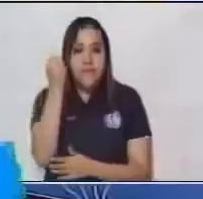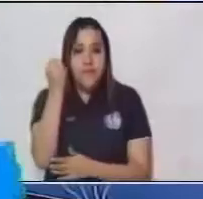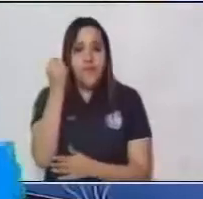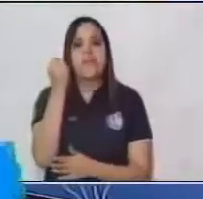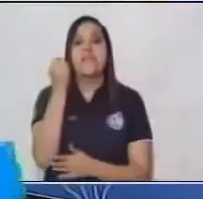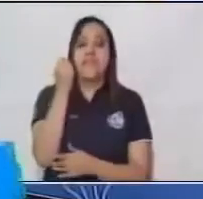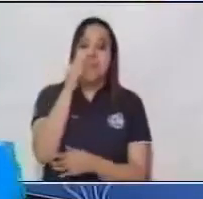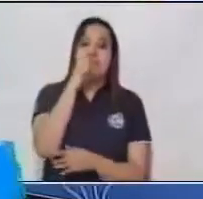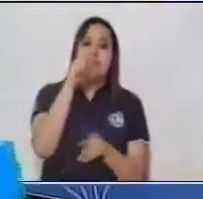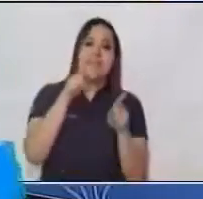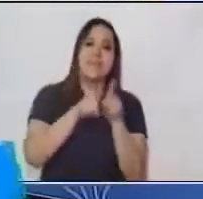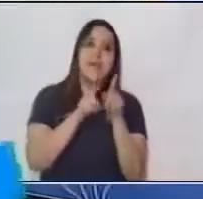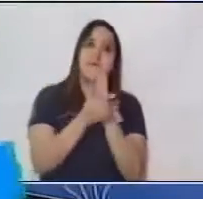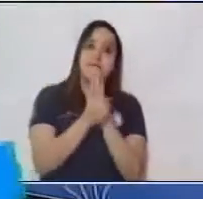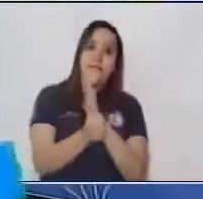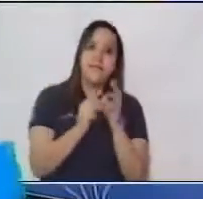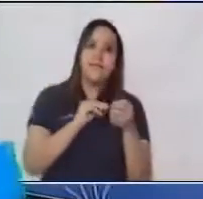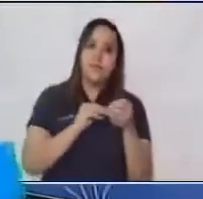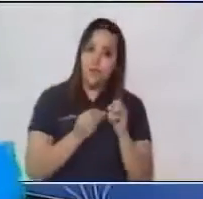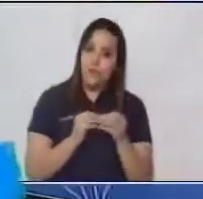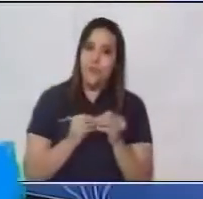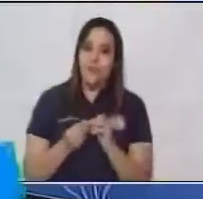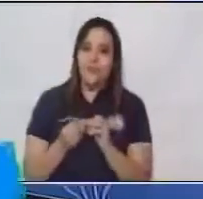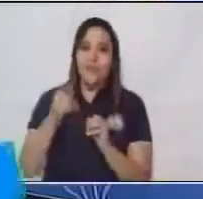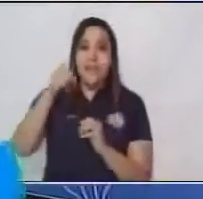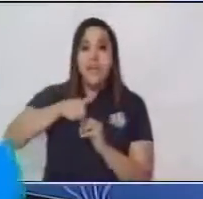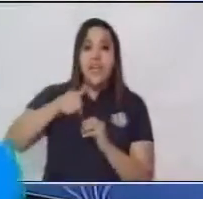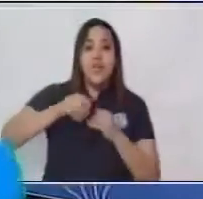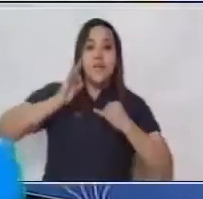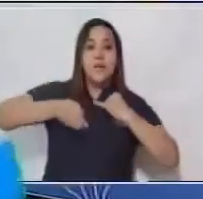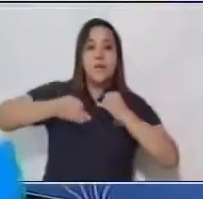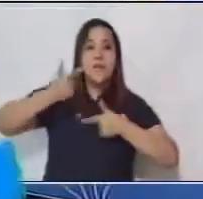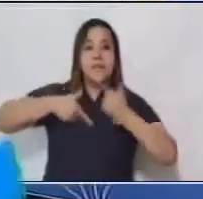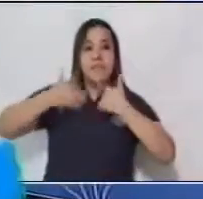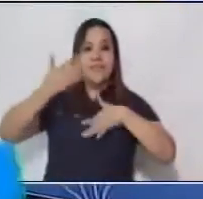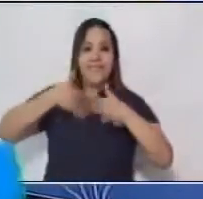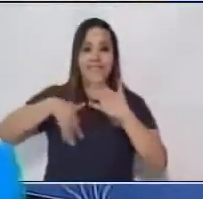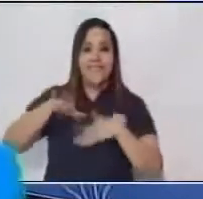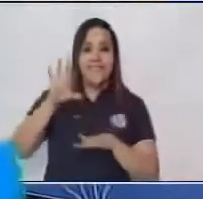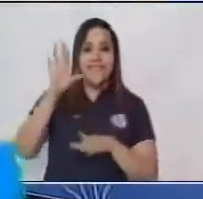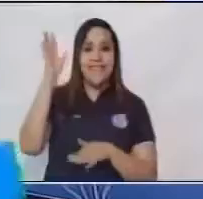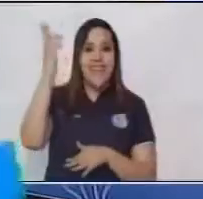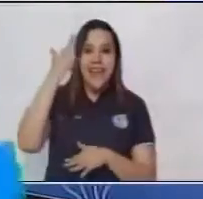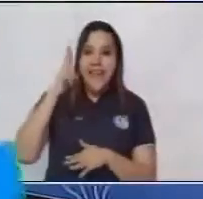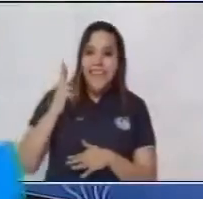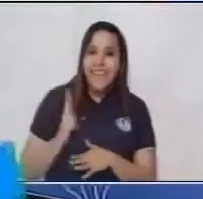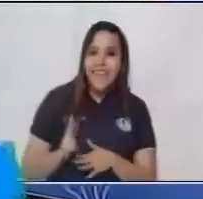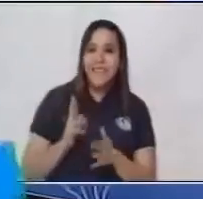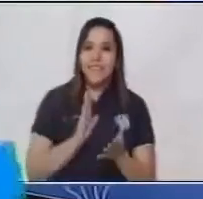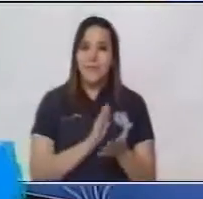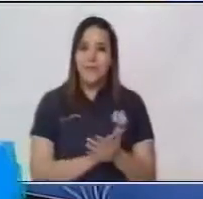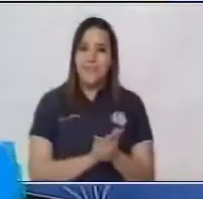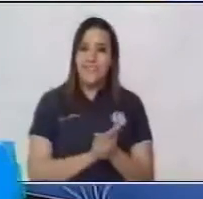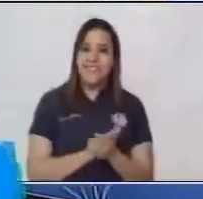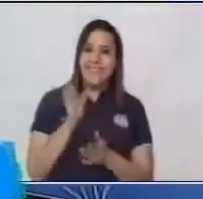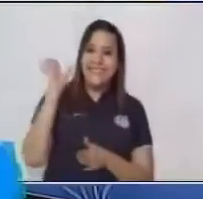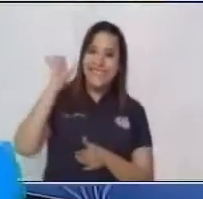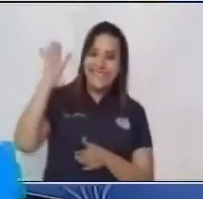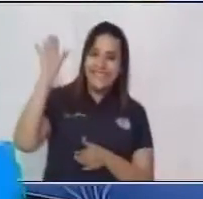por supuesto habilidad numérica. Y hoy tenemos la grata compañía en lengua de señas de